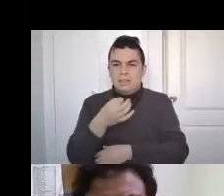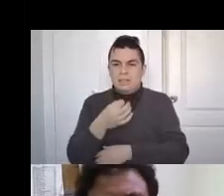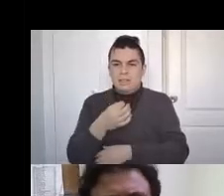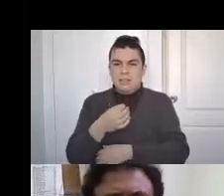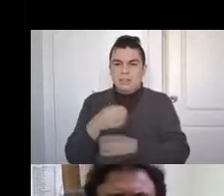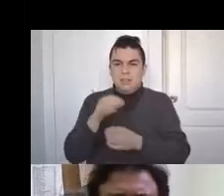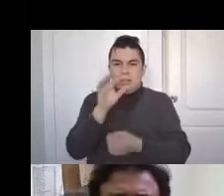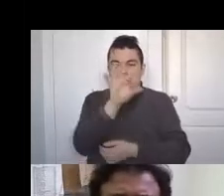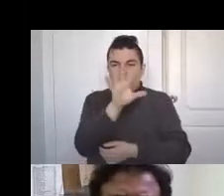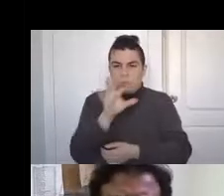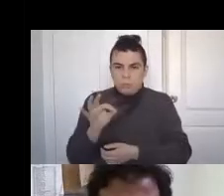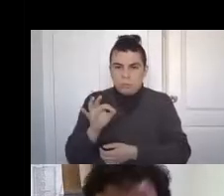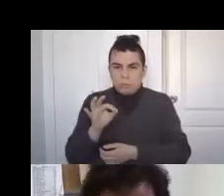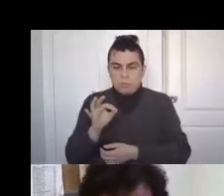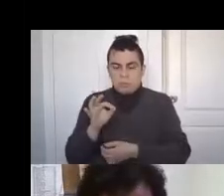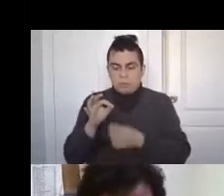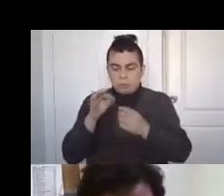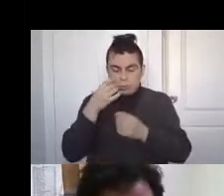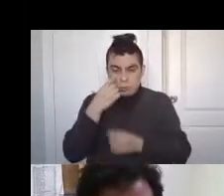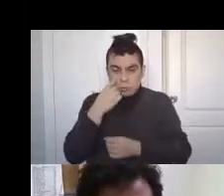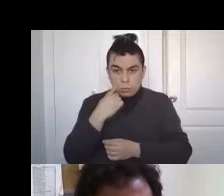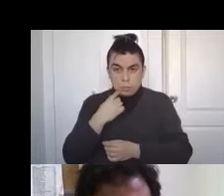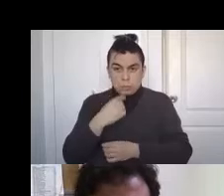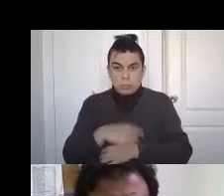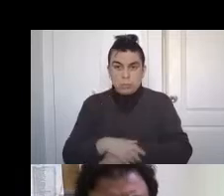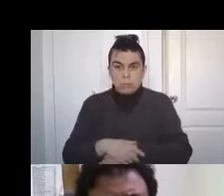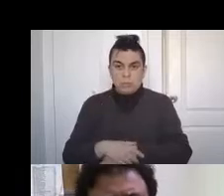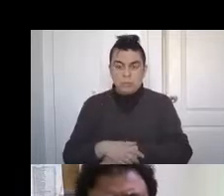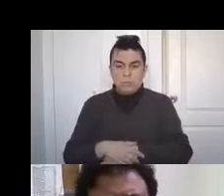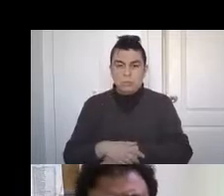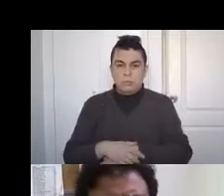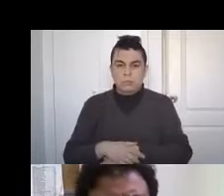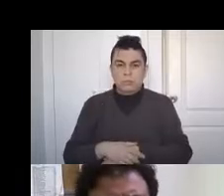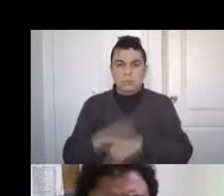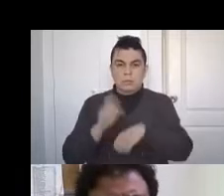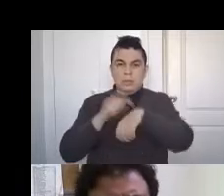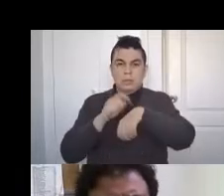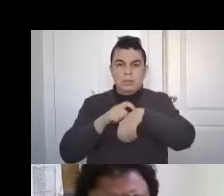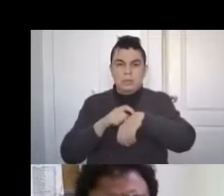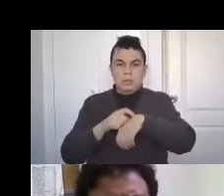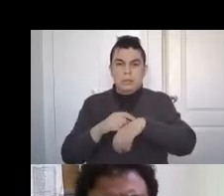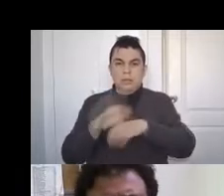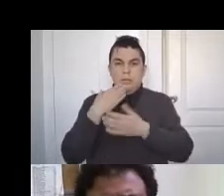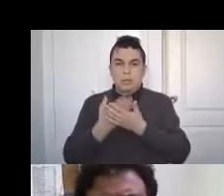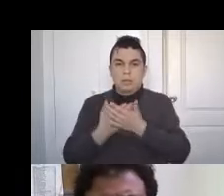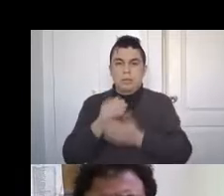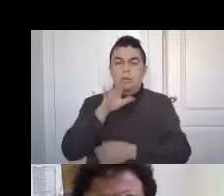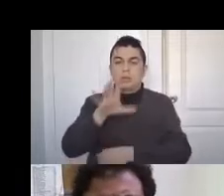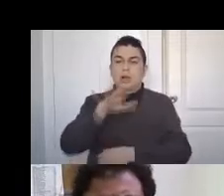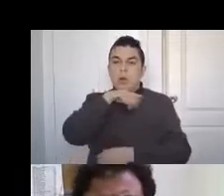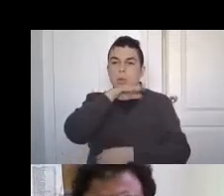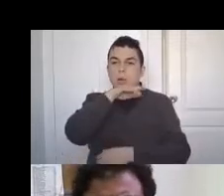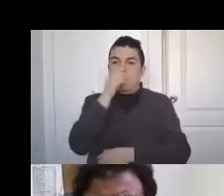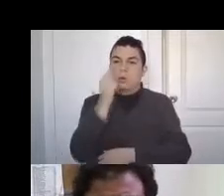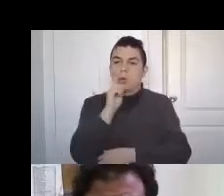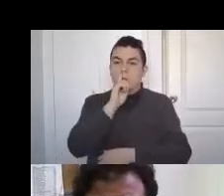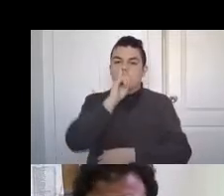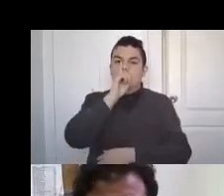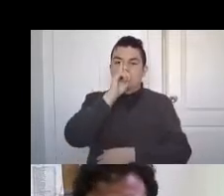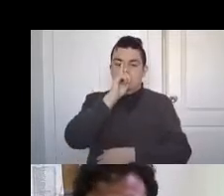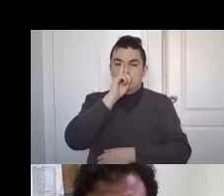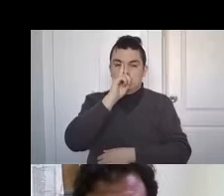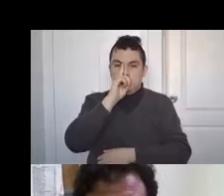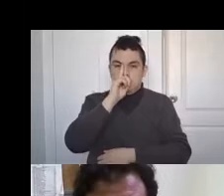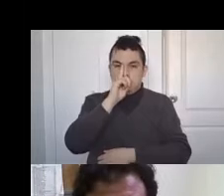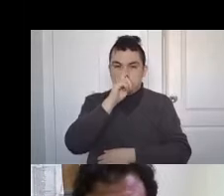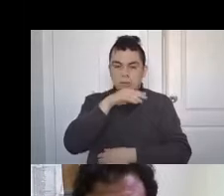muestra, ¿cierto?, para su análisis. Y aquí fíjense los tiempos. Si bien la toma de muestra dura 5 minutos, la recolección, que es